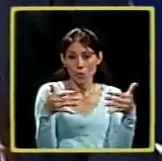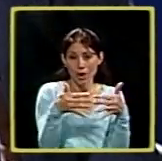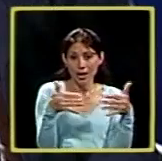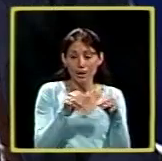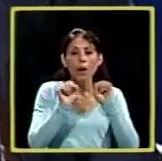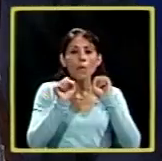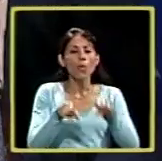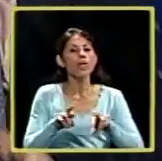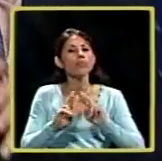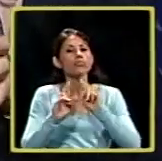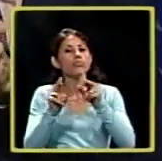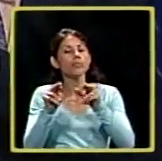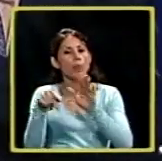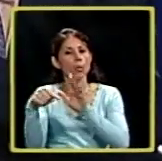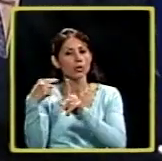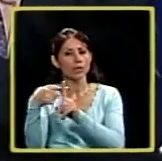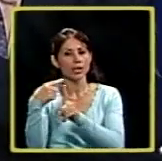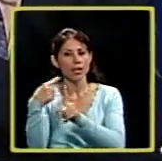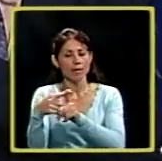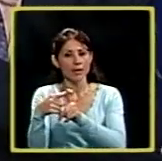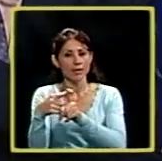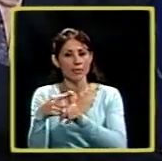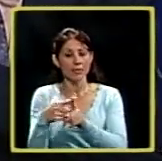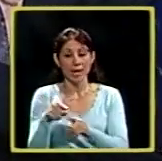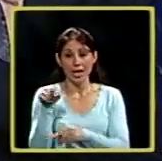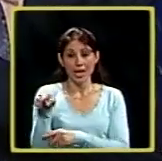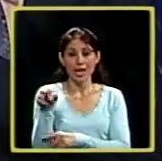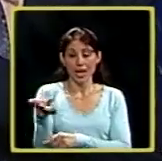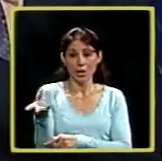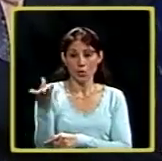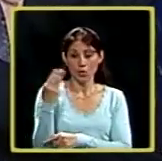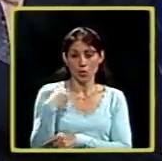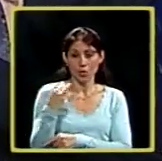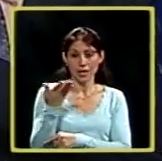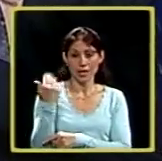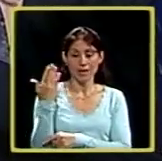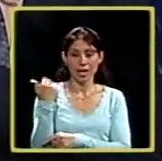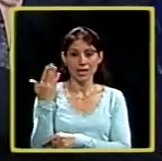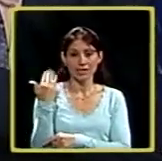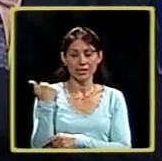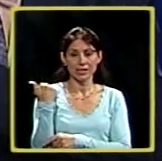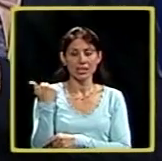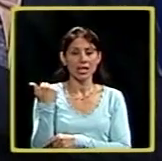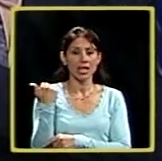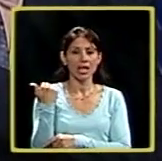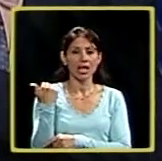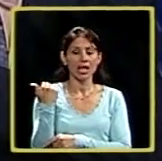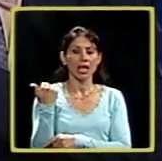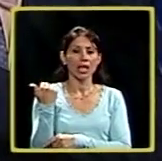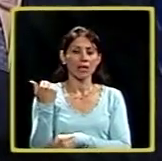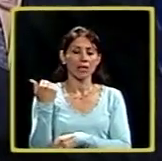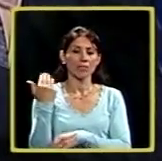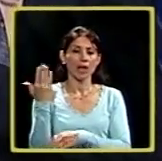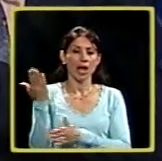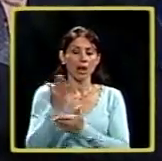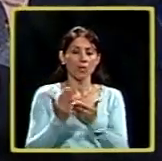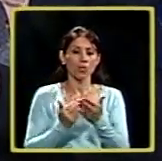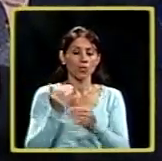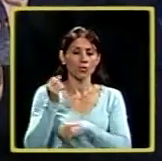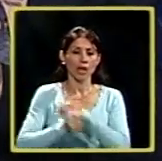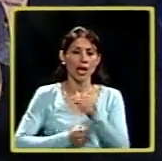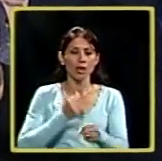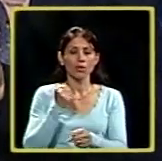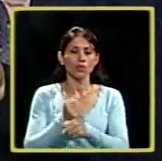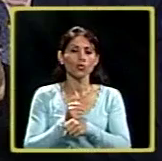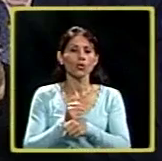cosas positivas, y en este caso él nos contaba hace algunos ayeres a los estudiantes y a mí